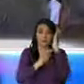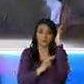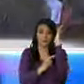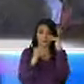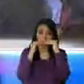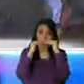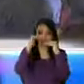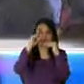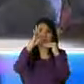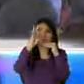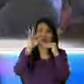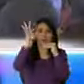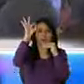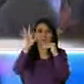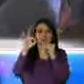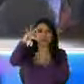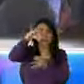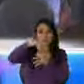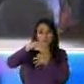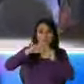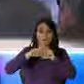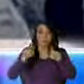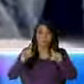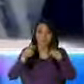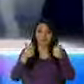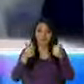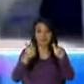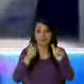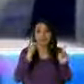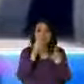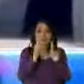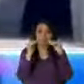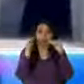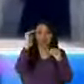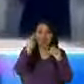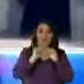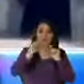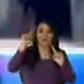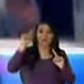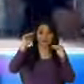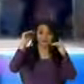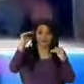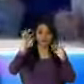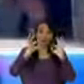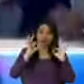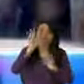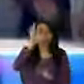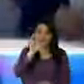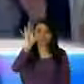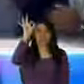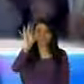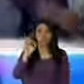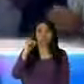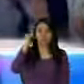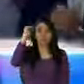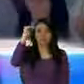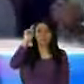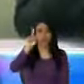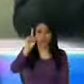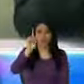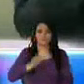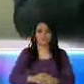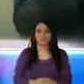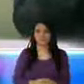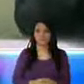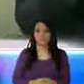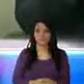el 40% de votos con una diferencia de al menos 10 puntos del segundo candidato o con el 50% más uno del electorado.